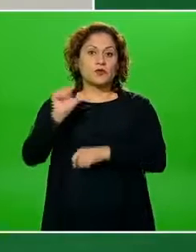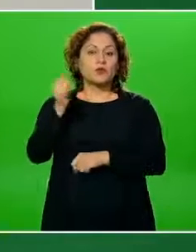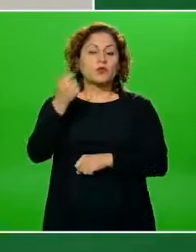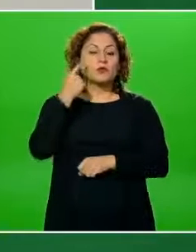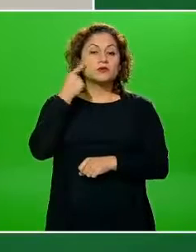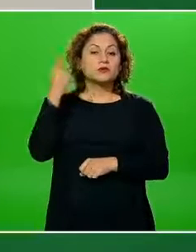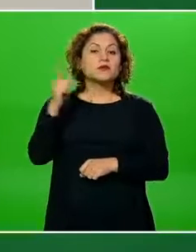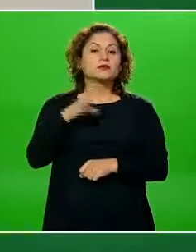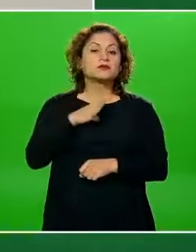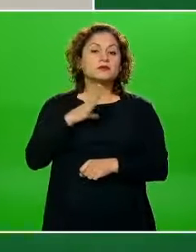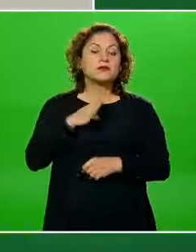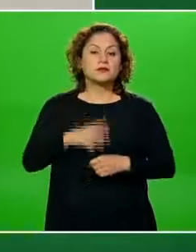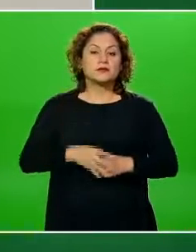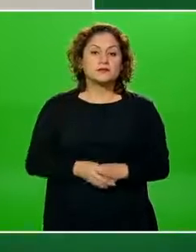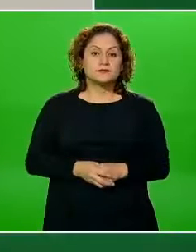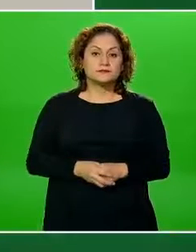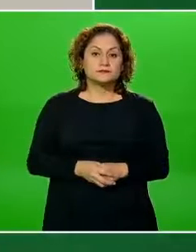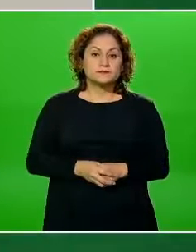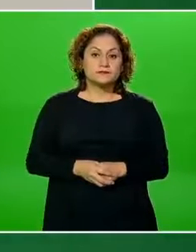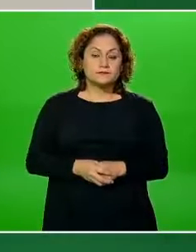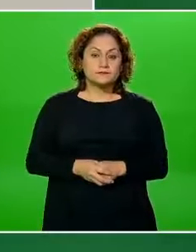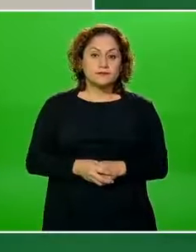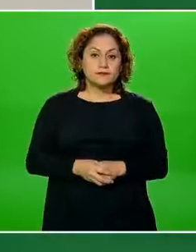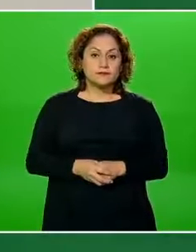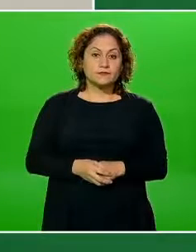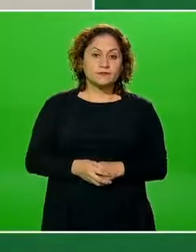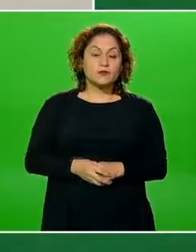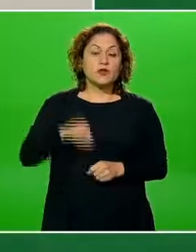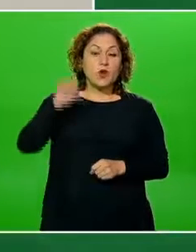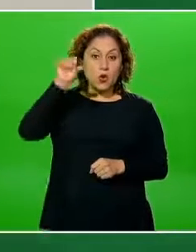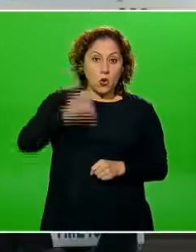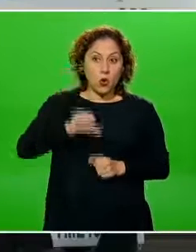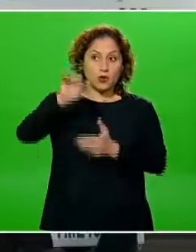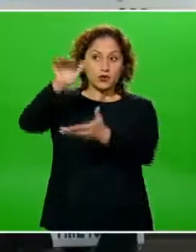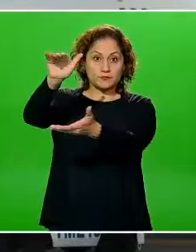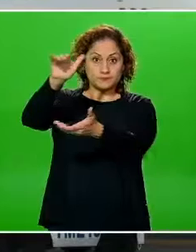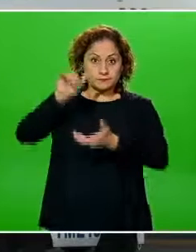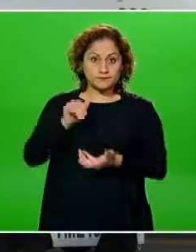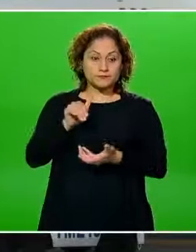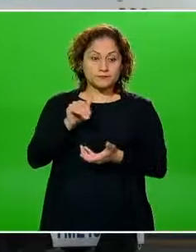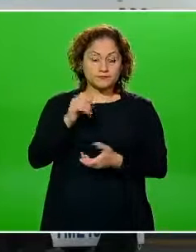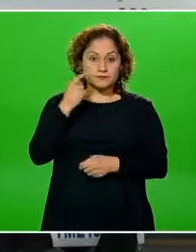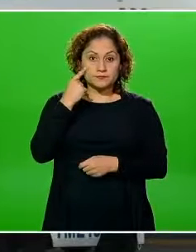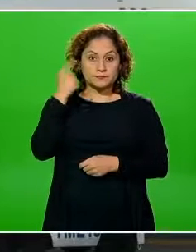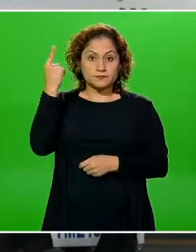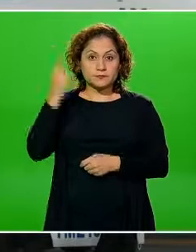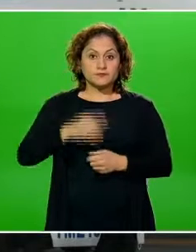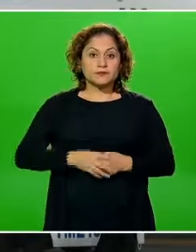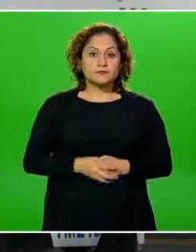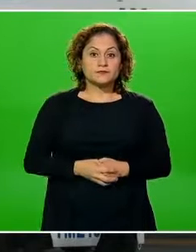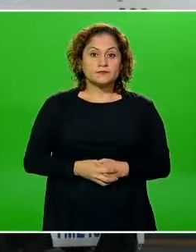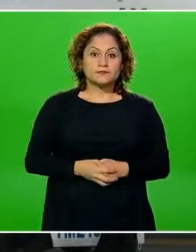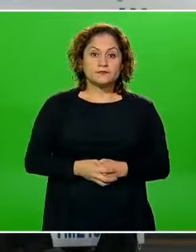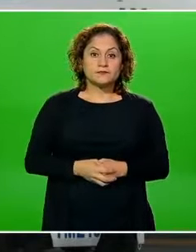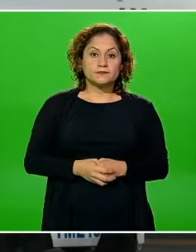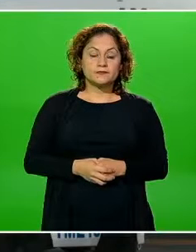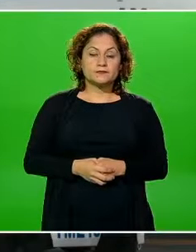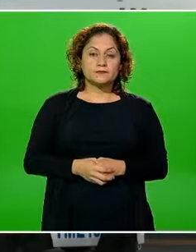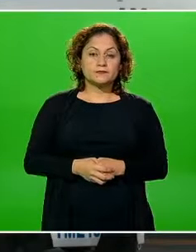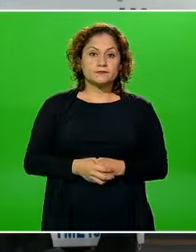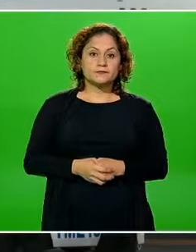Tenemos el arribo que se dio el día de hoy. Esto, si recordamos la planificación que tuvimos en